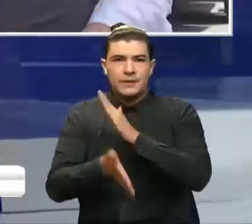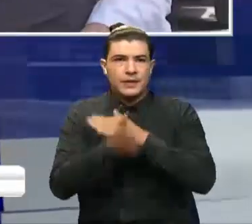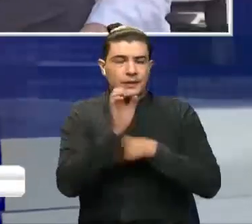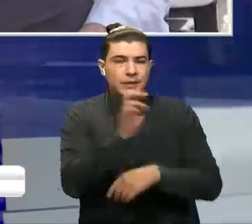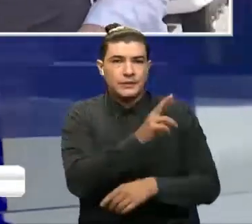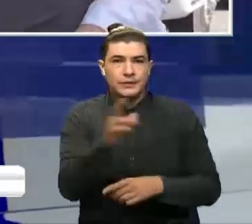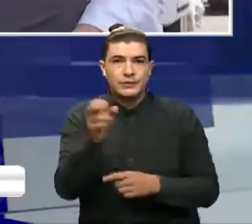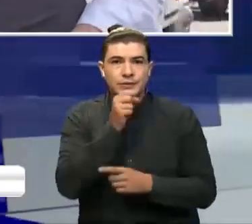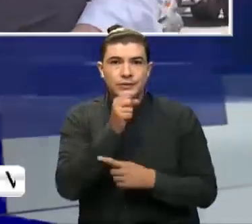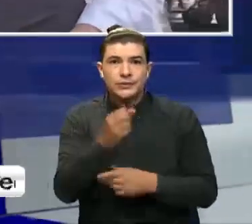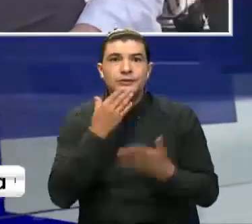centro de estudios buenas tardes